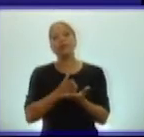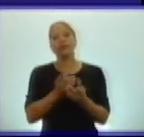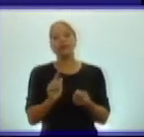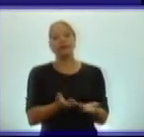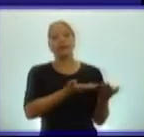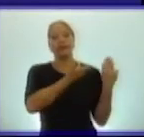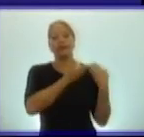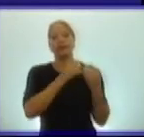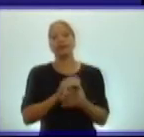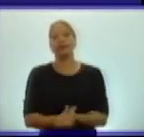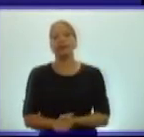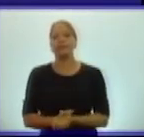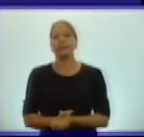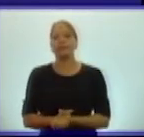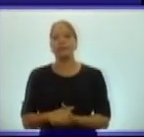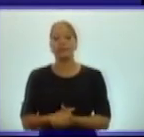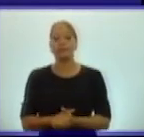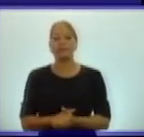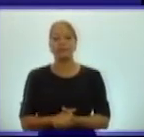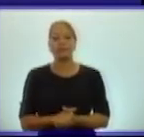actividad.